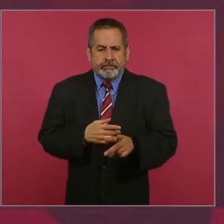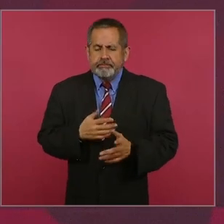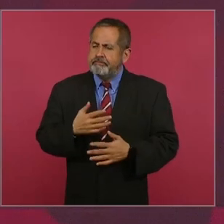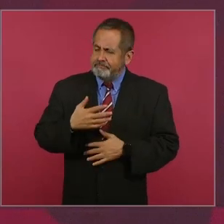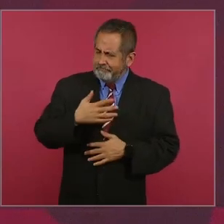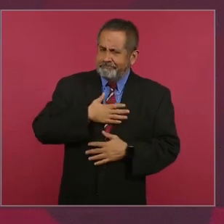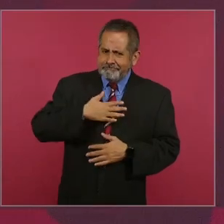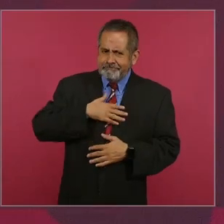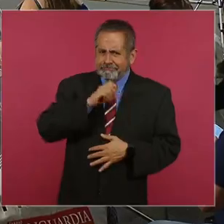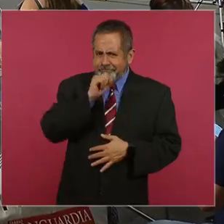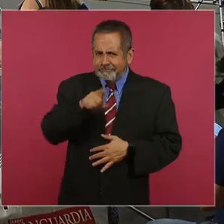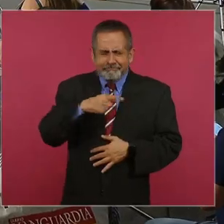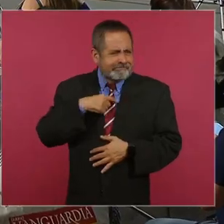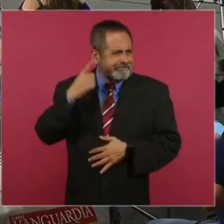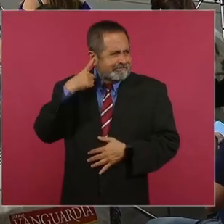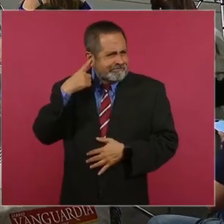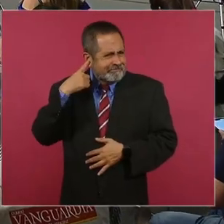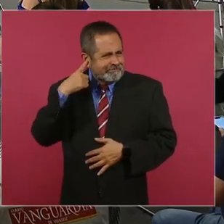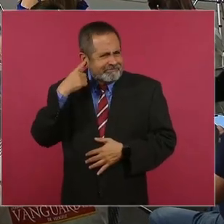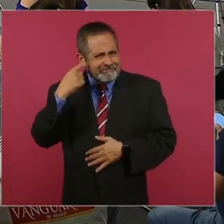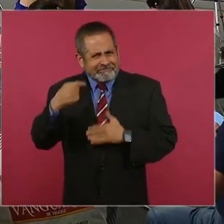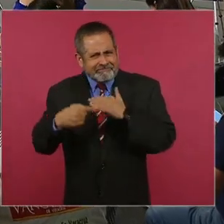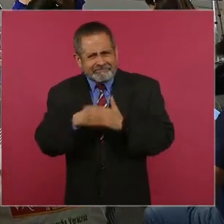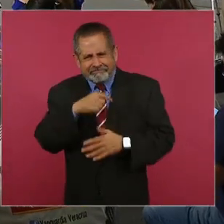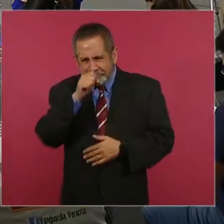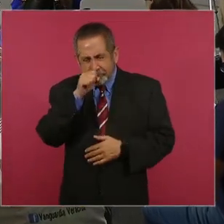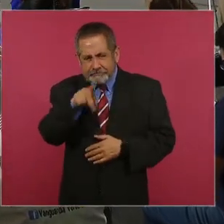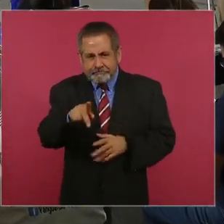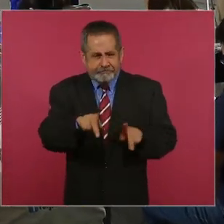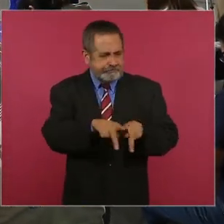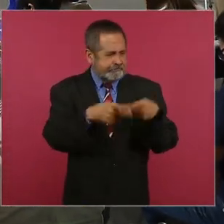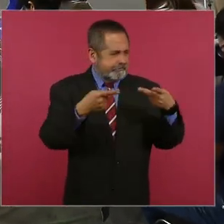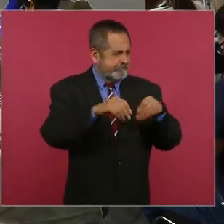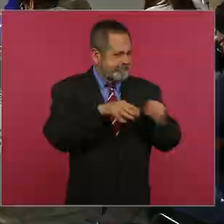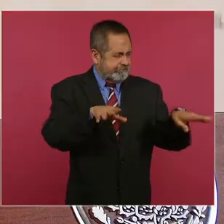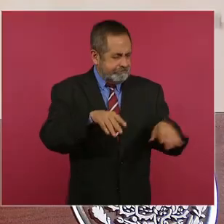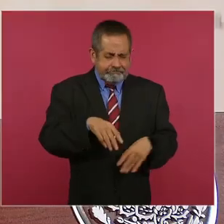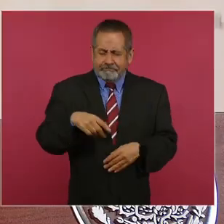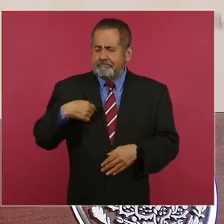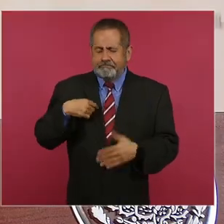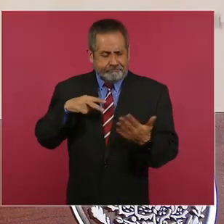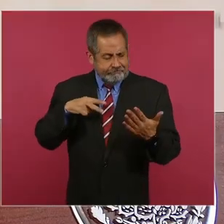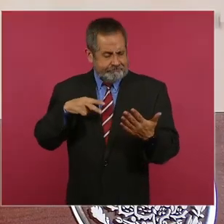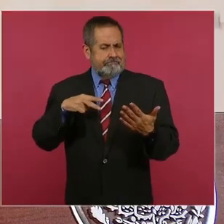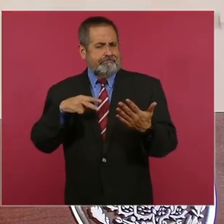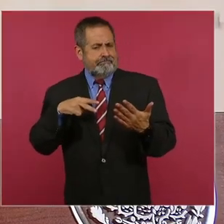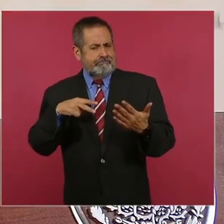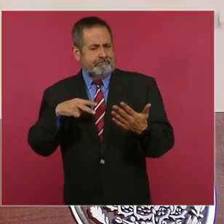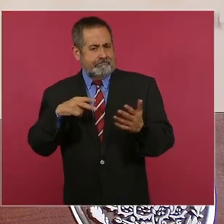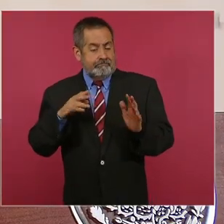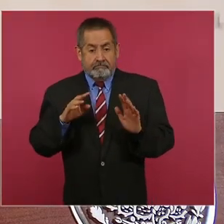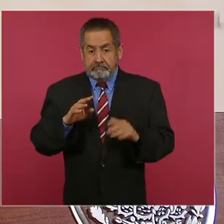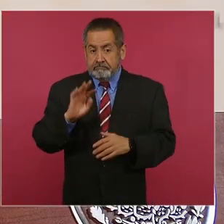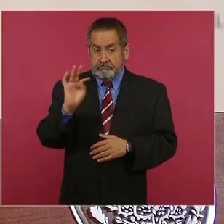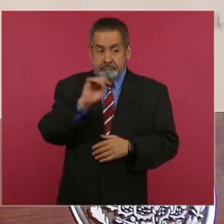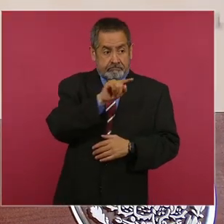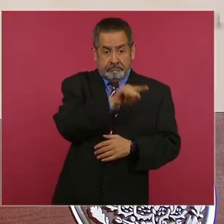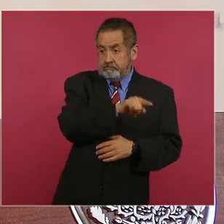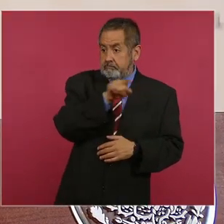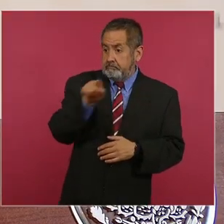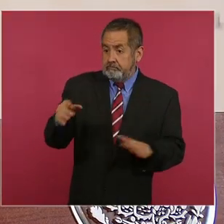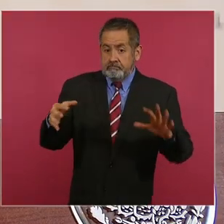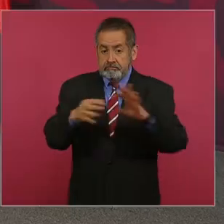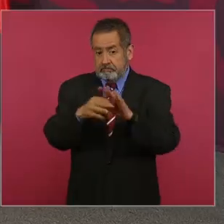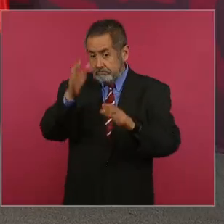me enteré como ustedes por la prensa a lo mejor fue un acuerdo al que